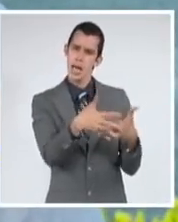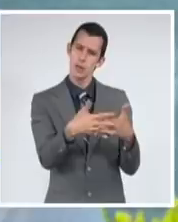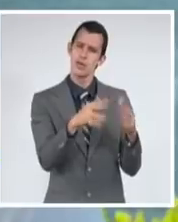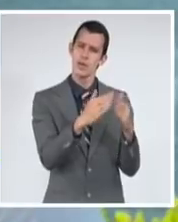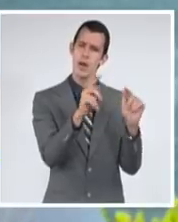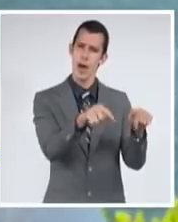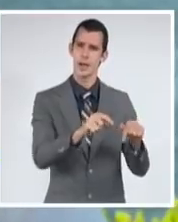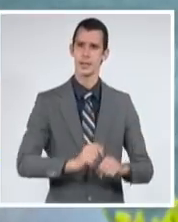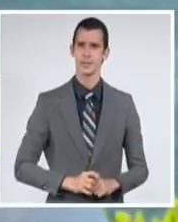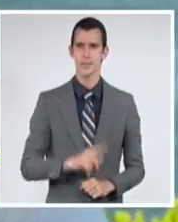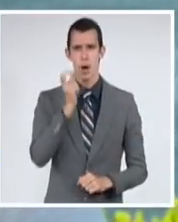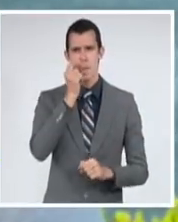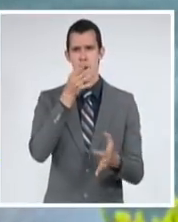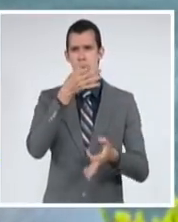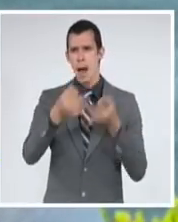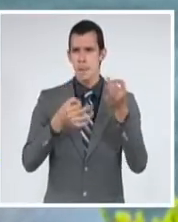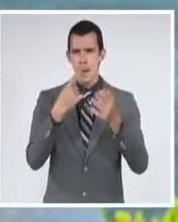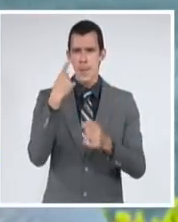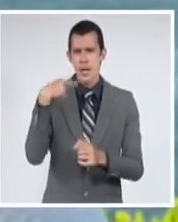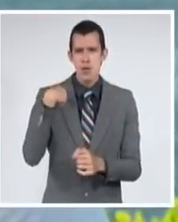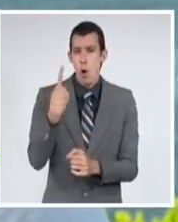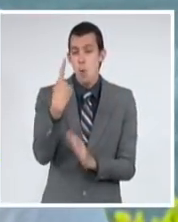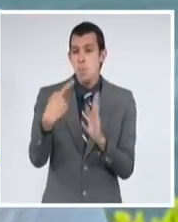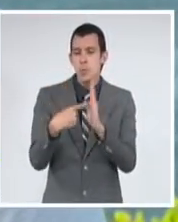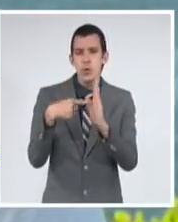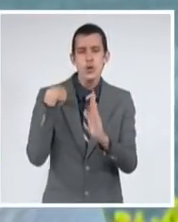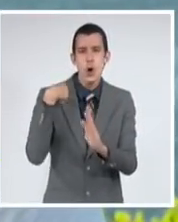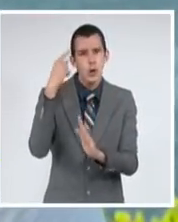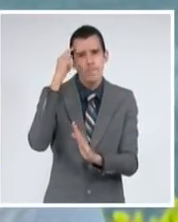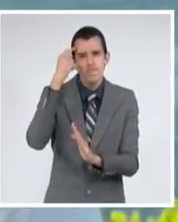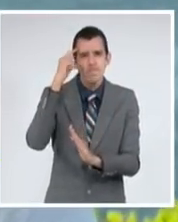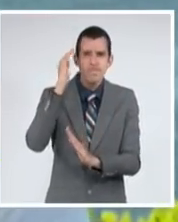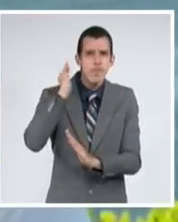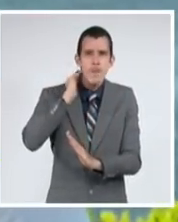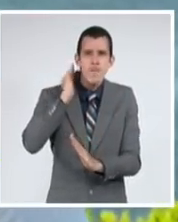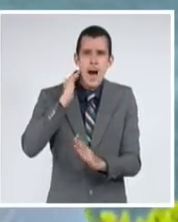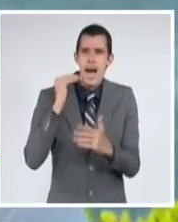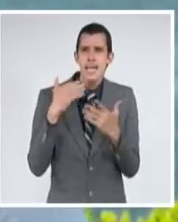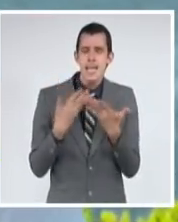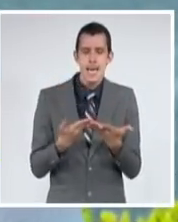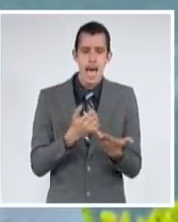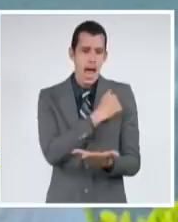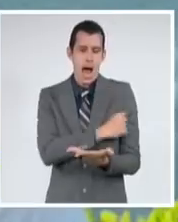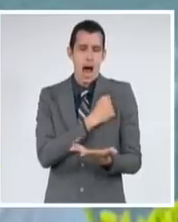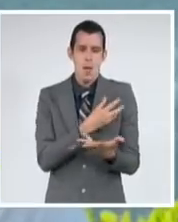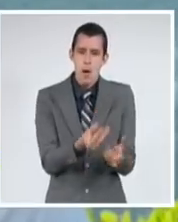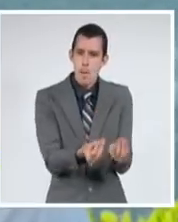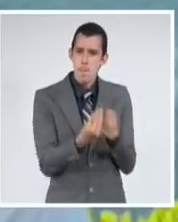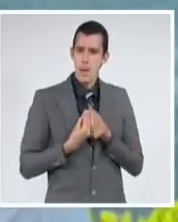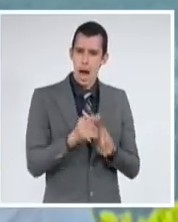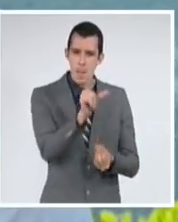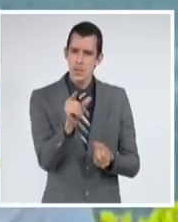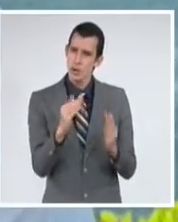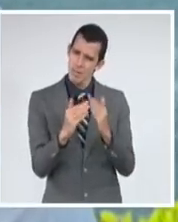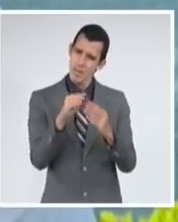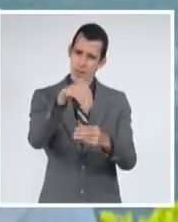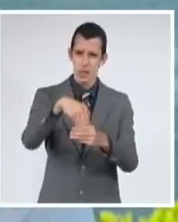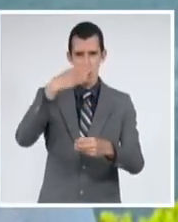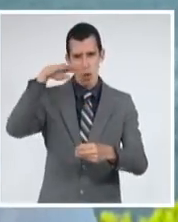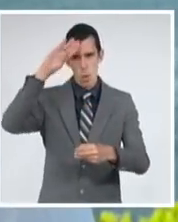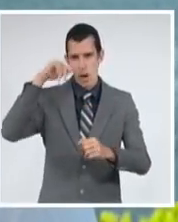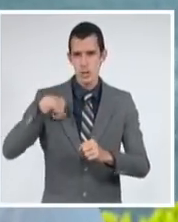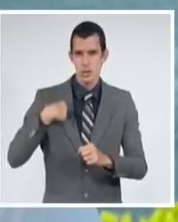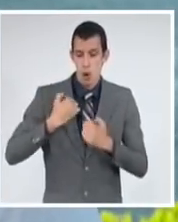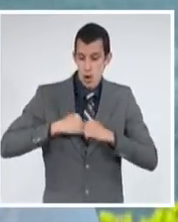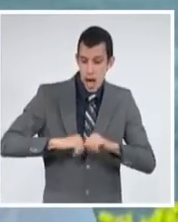con el amor que mi pueblo me dio desde que yo tengo uso de razón. Desde que yo